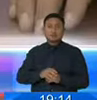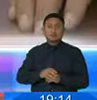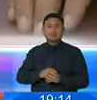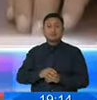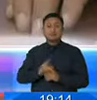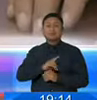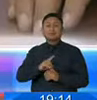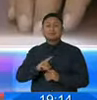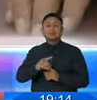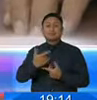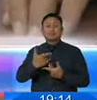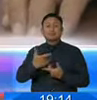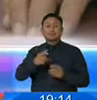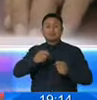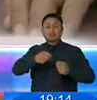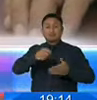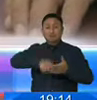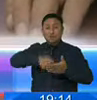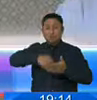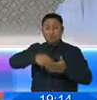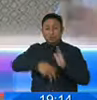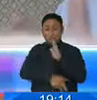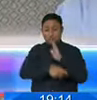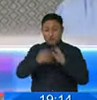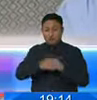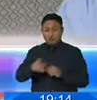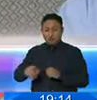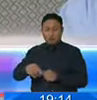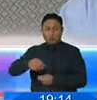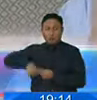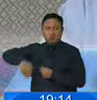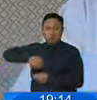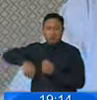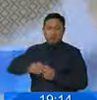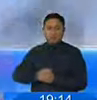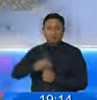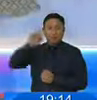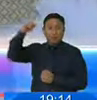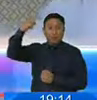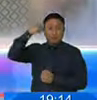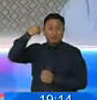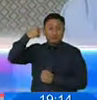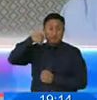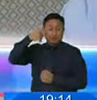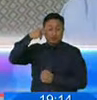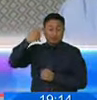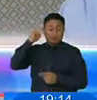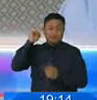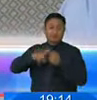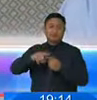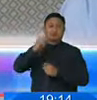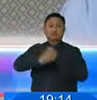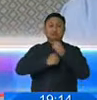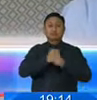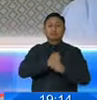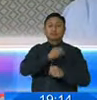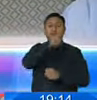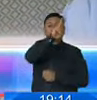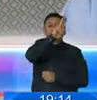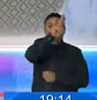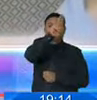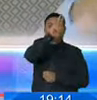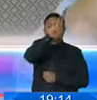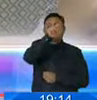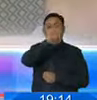la intermediación de contratos petroleros. El gobierno de Correa comprometió hasta el año 2024, desde el año